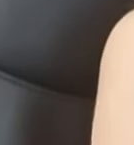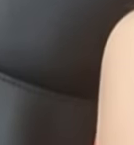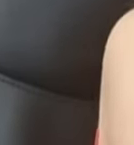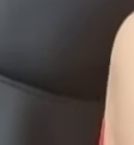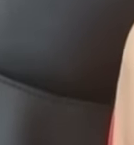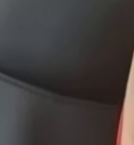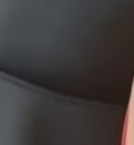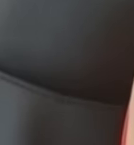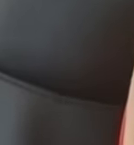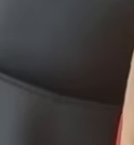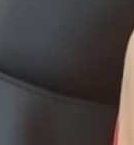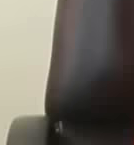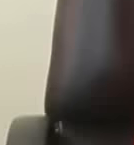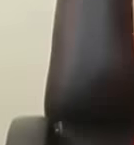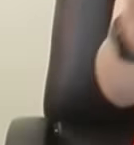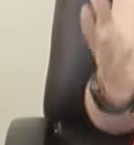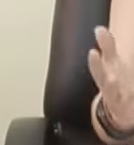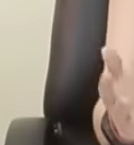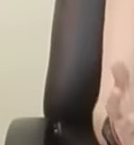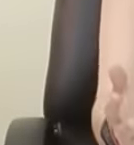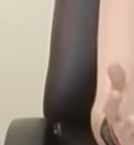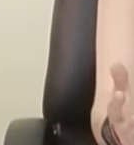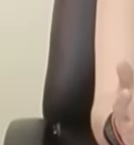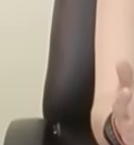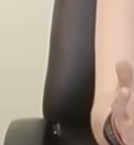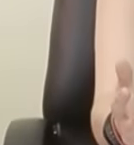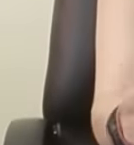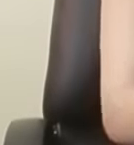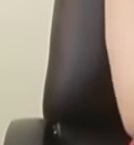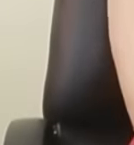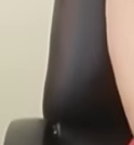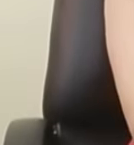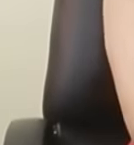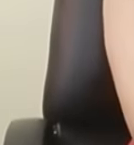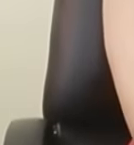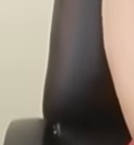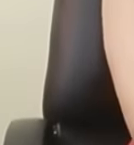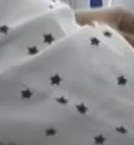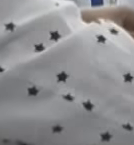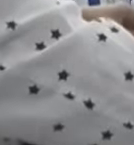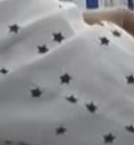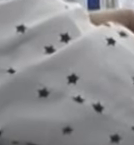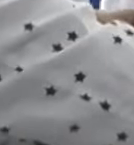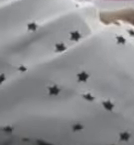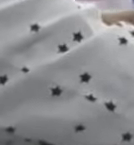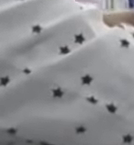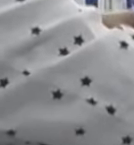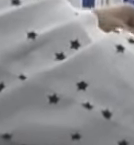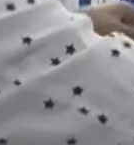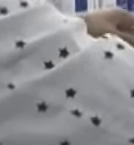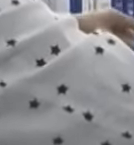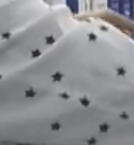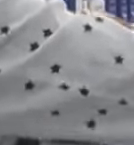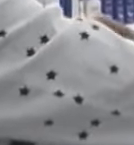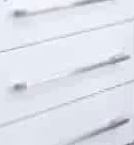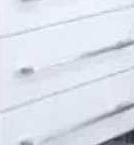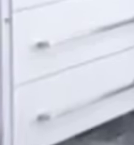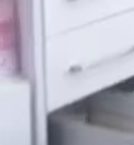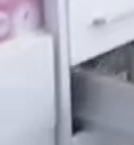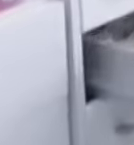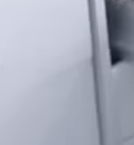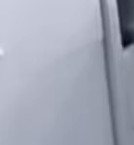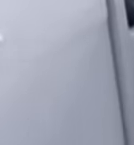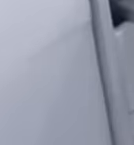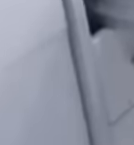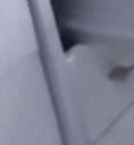Porque entonces yo compro solo esa marca y eso genera negocios multimillonarios al dueño de ese producto. En un nuevo especial de Noticias